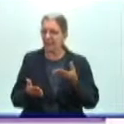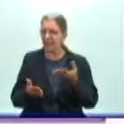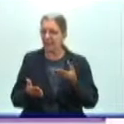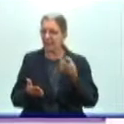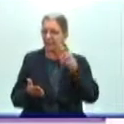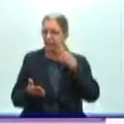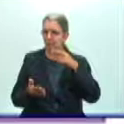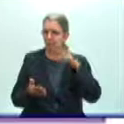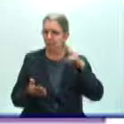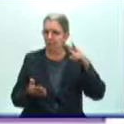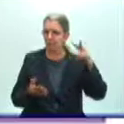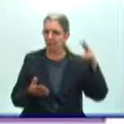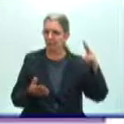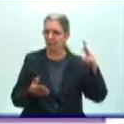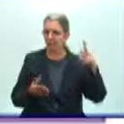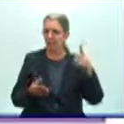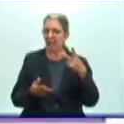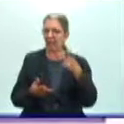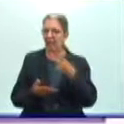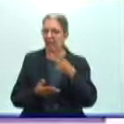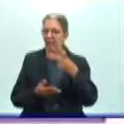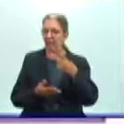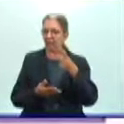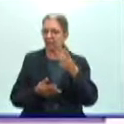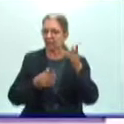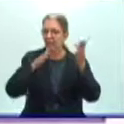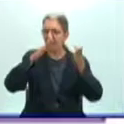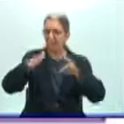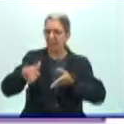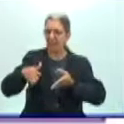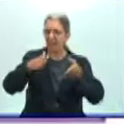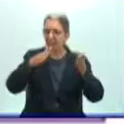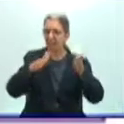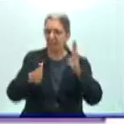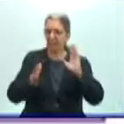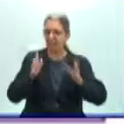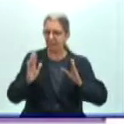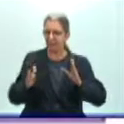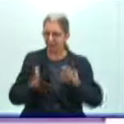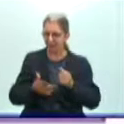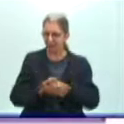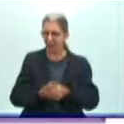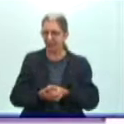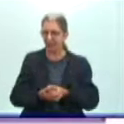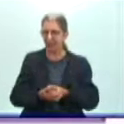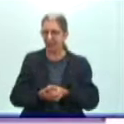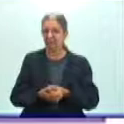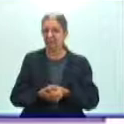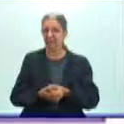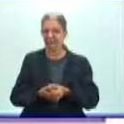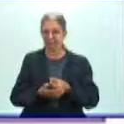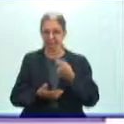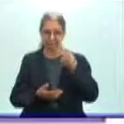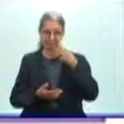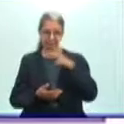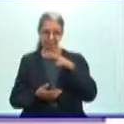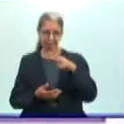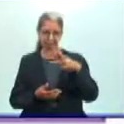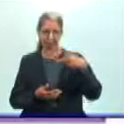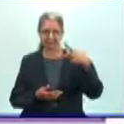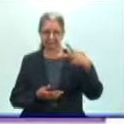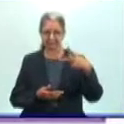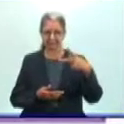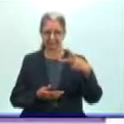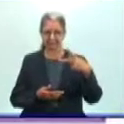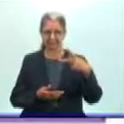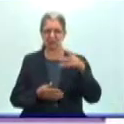buscar ángulos entre paralelas. Observen el ángulo que debemos calcular su amplitud,